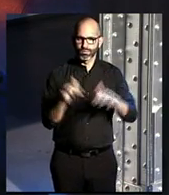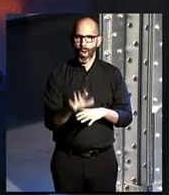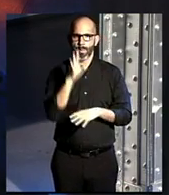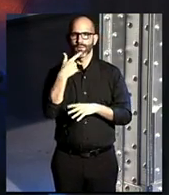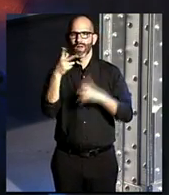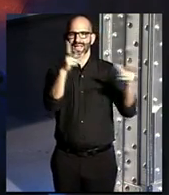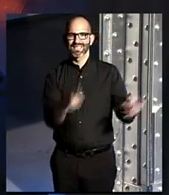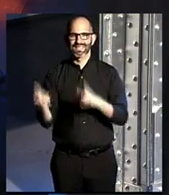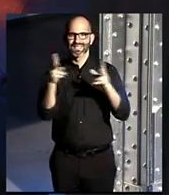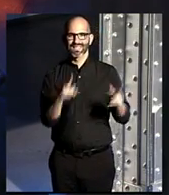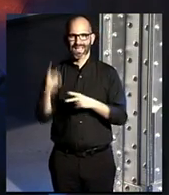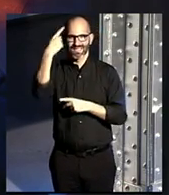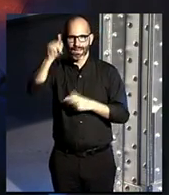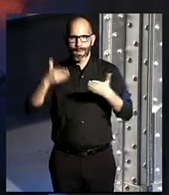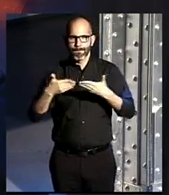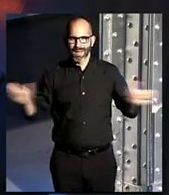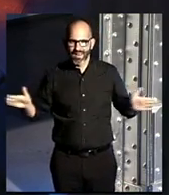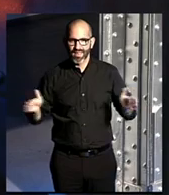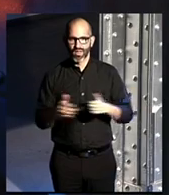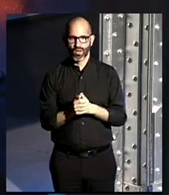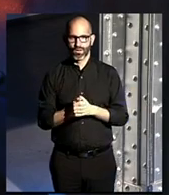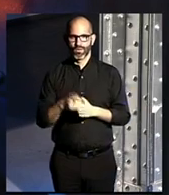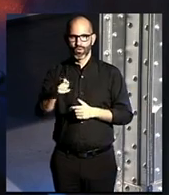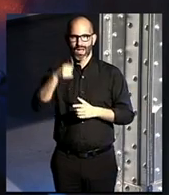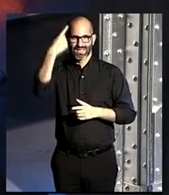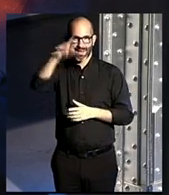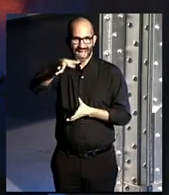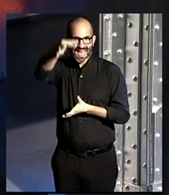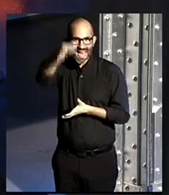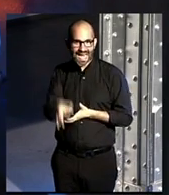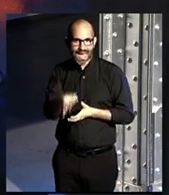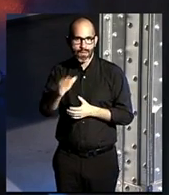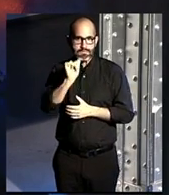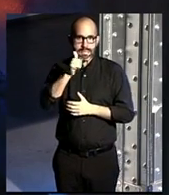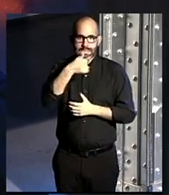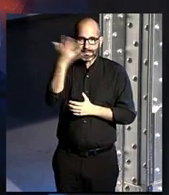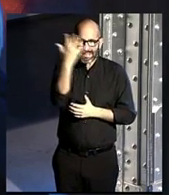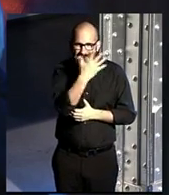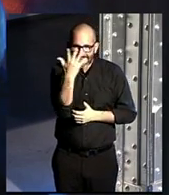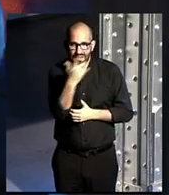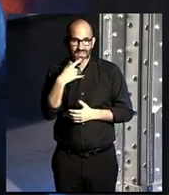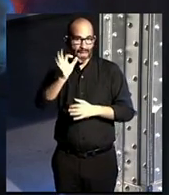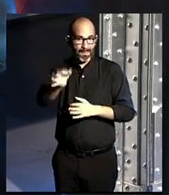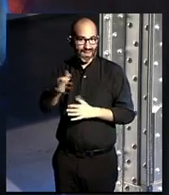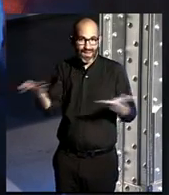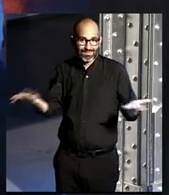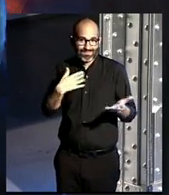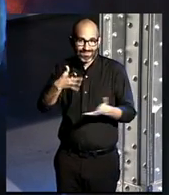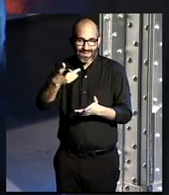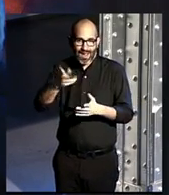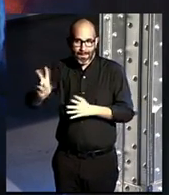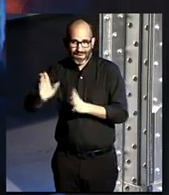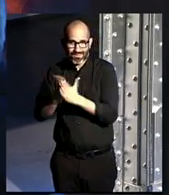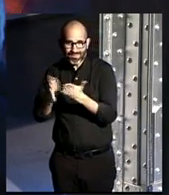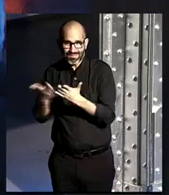televisión como Perdidos. Sí. Sin la isla misteriosa de Verne no existiría. Pero el Que es problema la es única que clave que nunca dieron toman cuando era el la clave de título